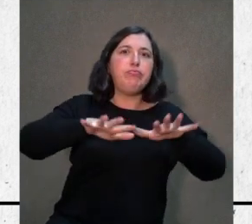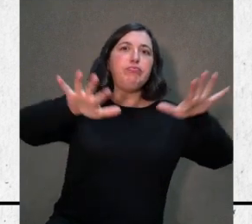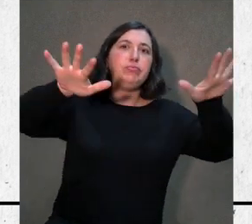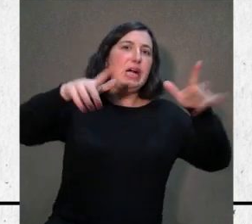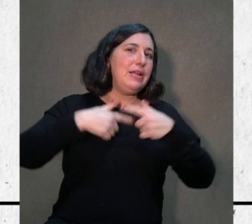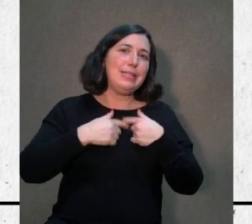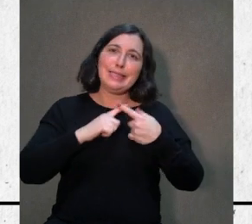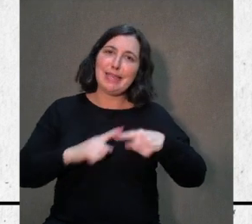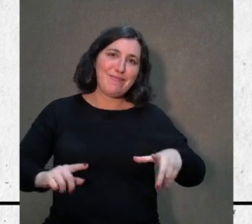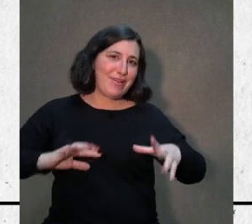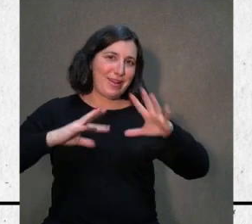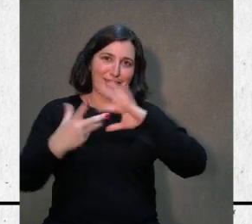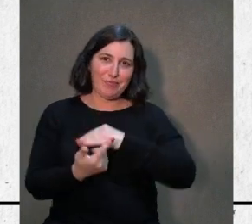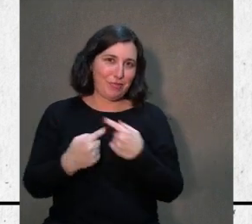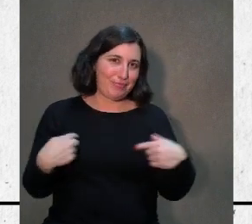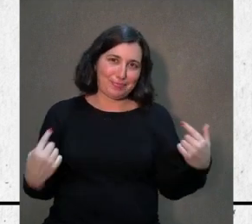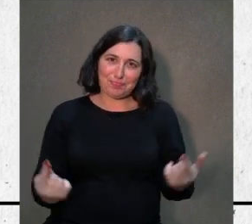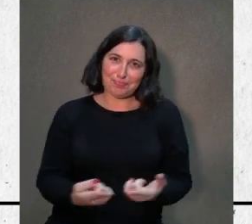sonido. O sea, estamos hechos